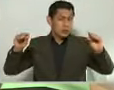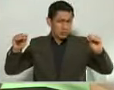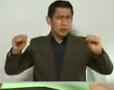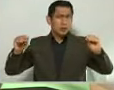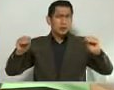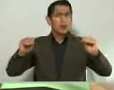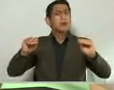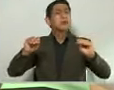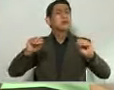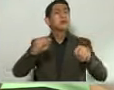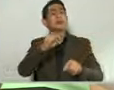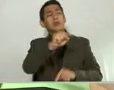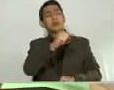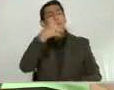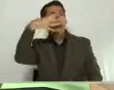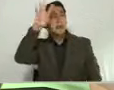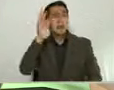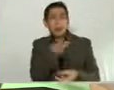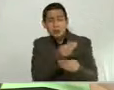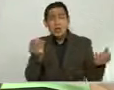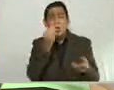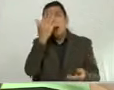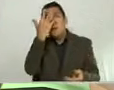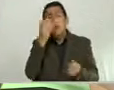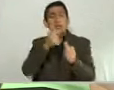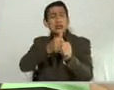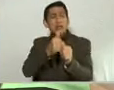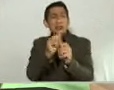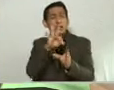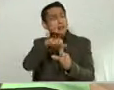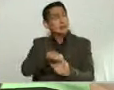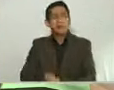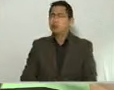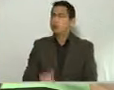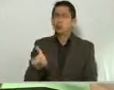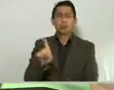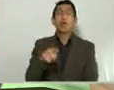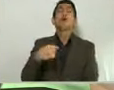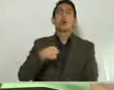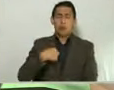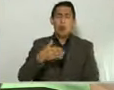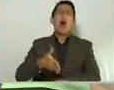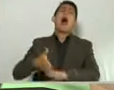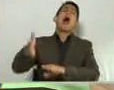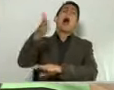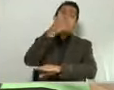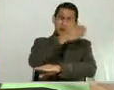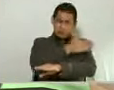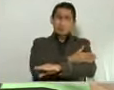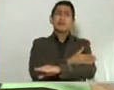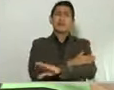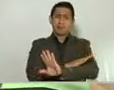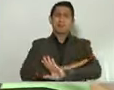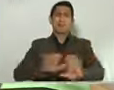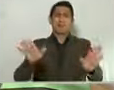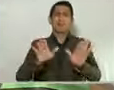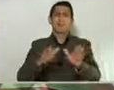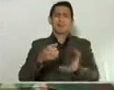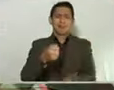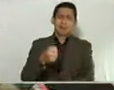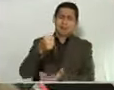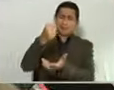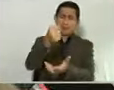contrario. Por se lo ha venido haciendo entonces. Desde que empezamos el 2020 con el COVID a la fecha. Hemos llegado